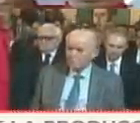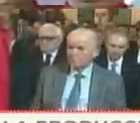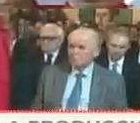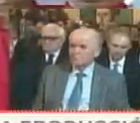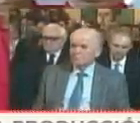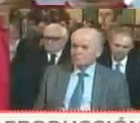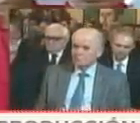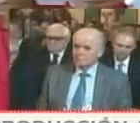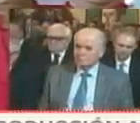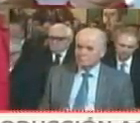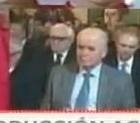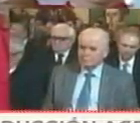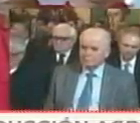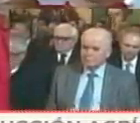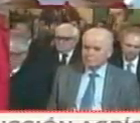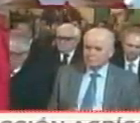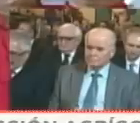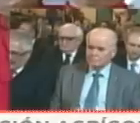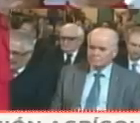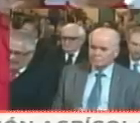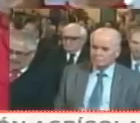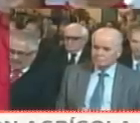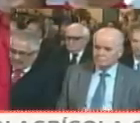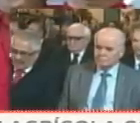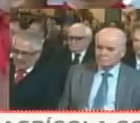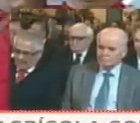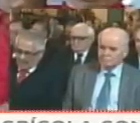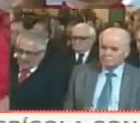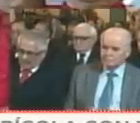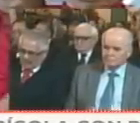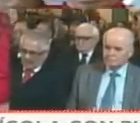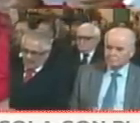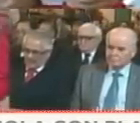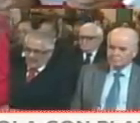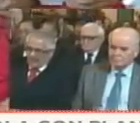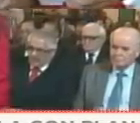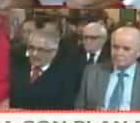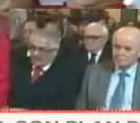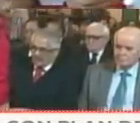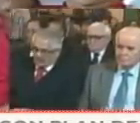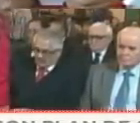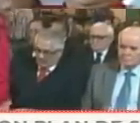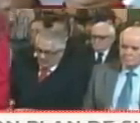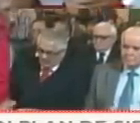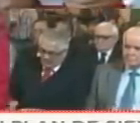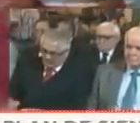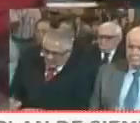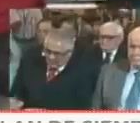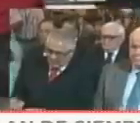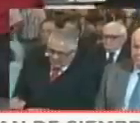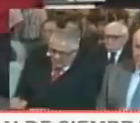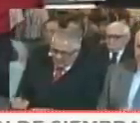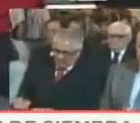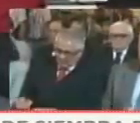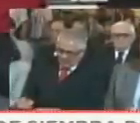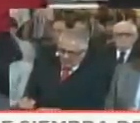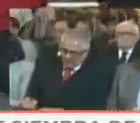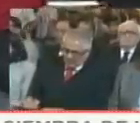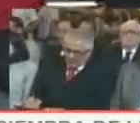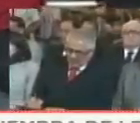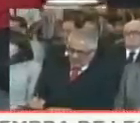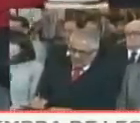las manifestaciones más hermosas del pueblo revolucionario en Caracas.